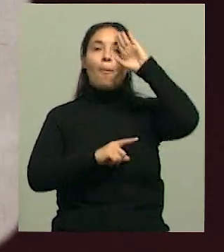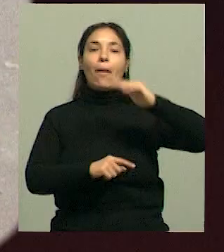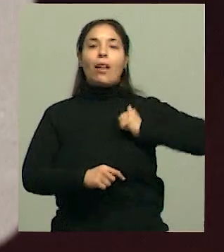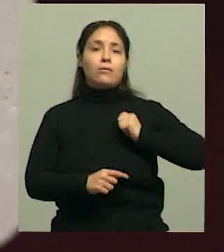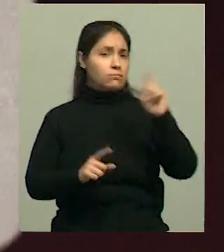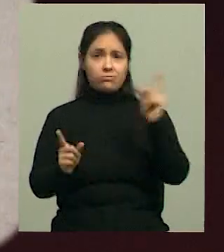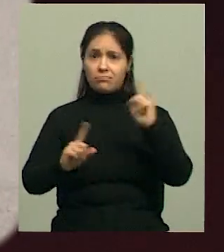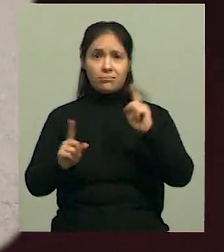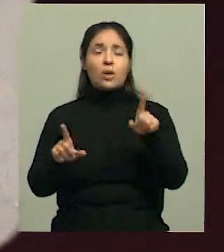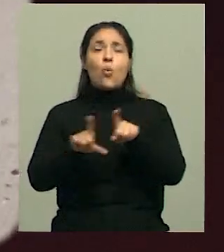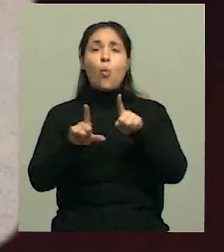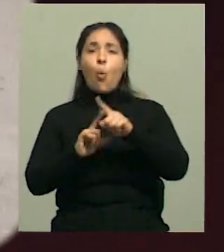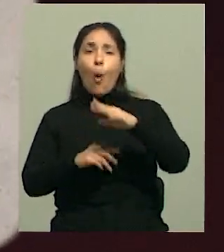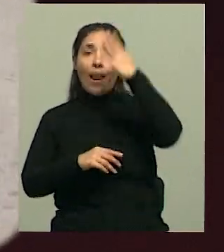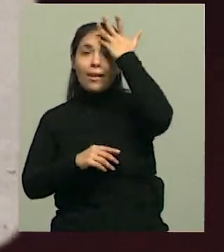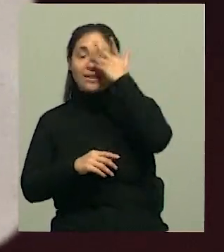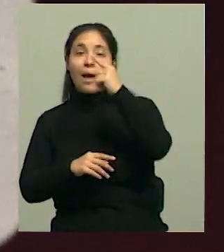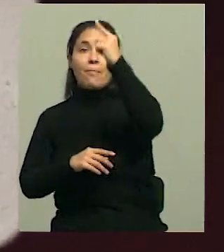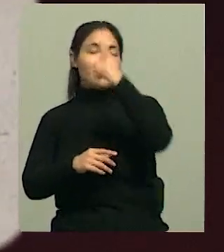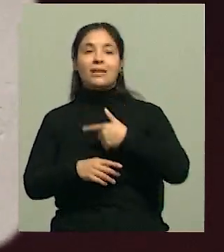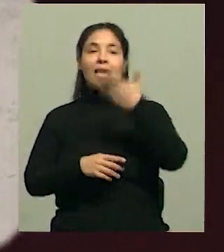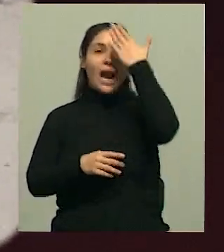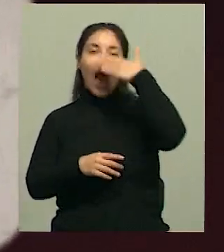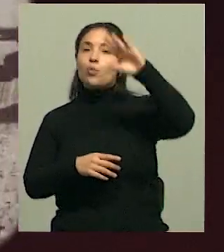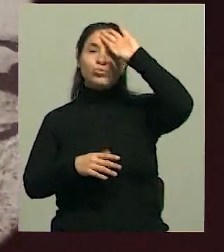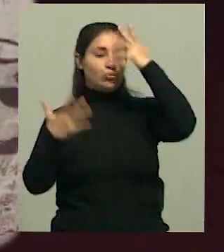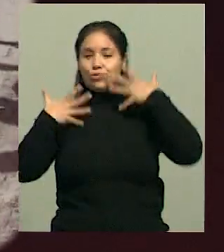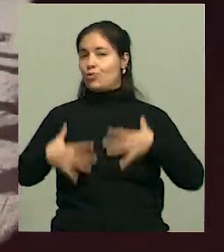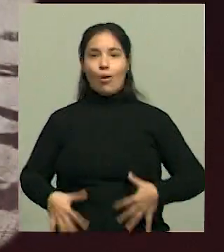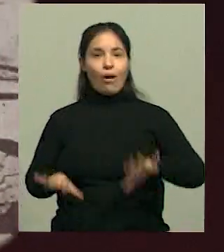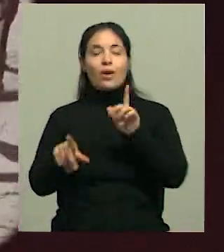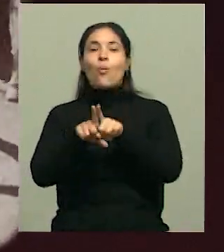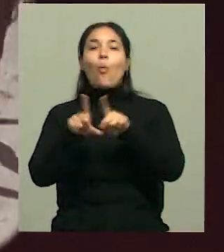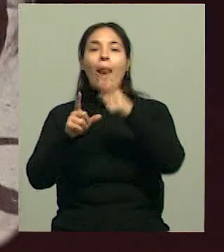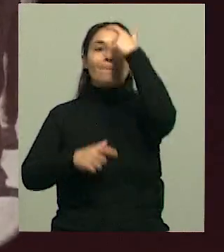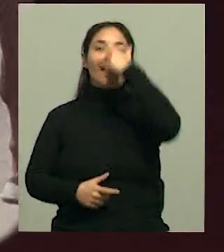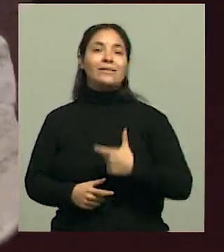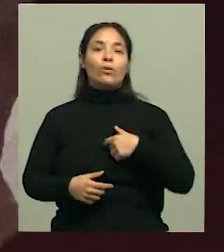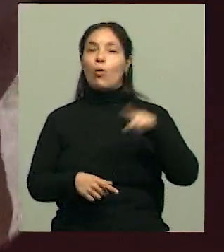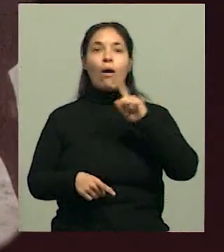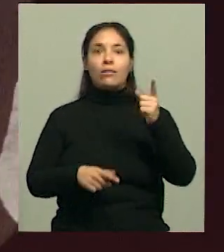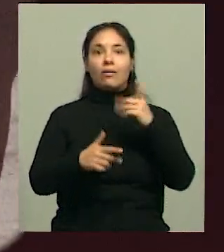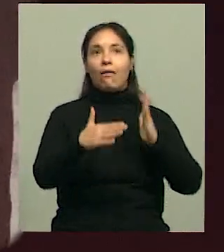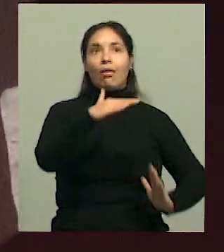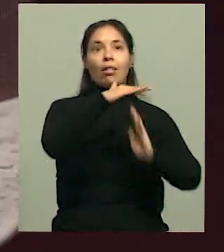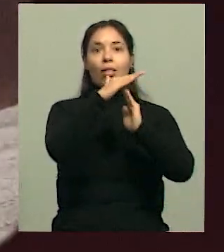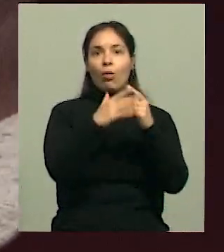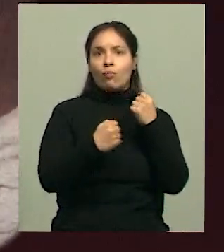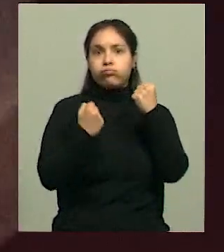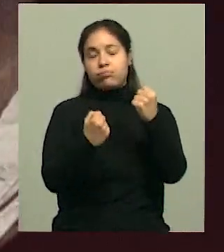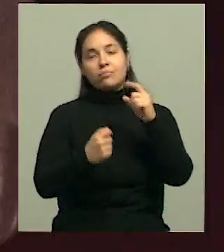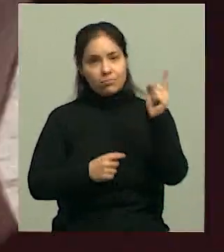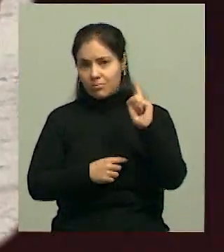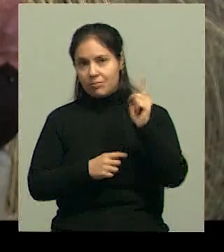del San Martín campesino de más humano, claro. No tan construido ese San Martín de hierro, ¿no?